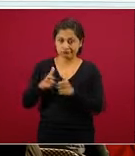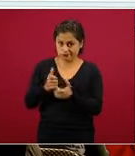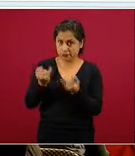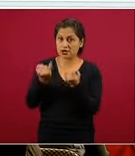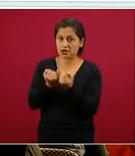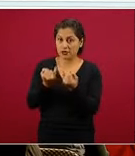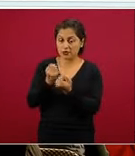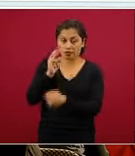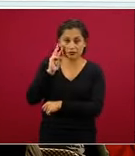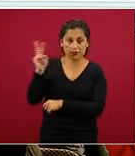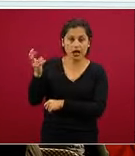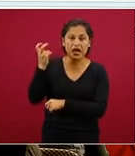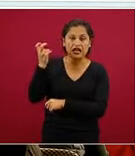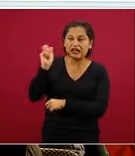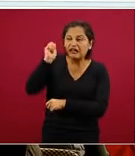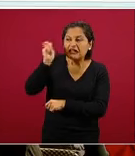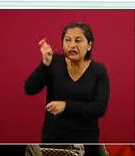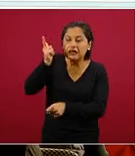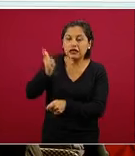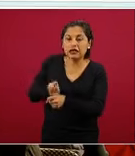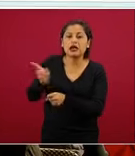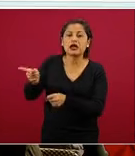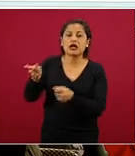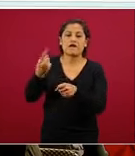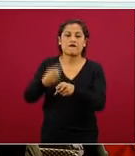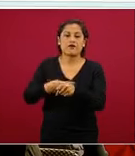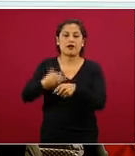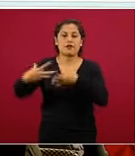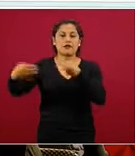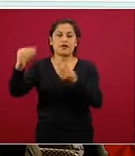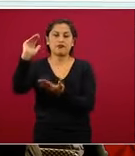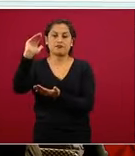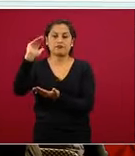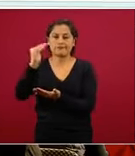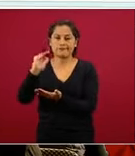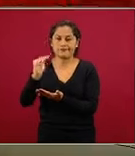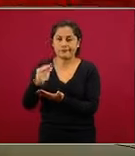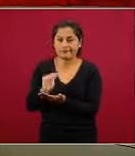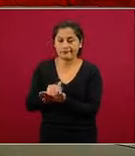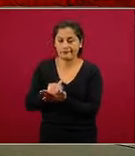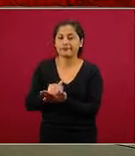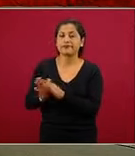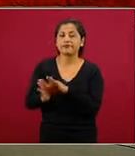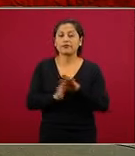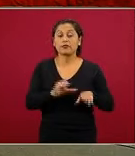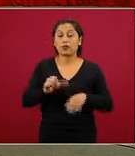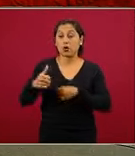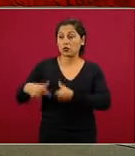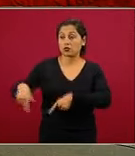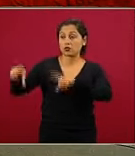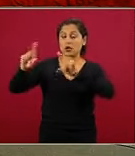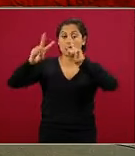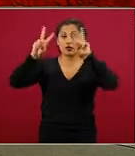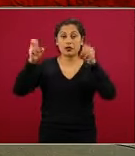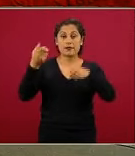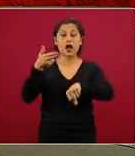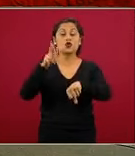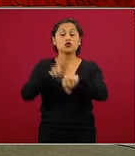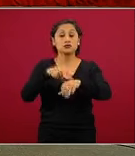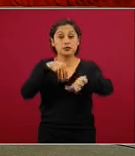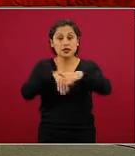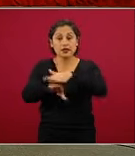de una epidemia en descenso. Vamos a ver las últimas 2 gráficas, que son la ocupación hospitalaria. Estas son importantes, lo han